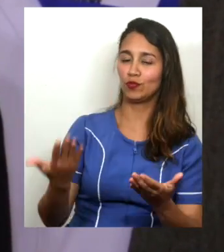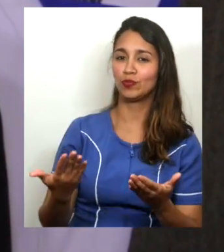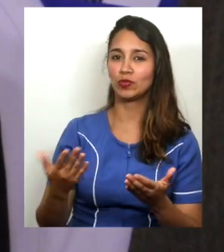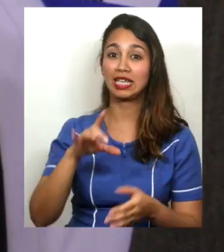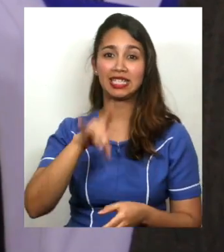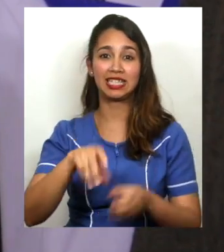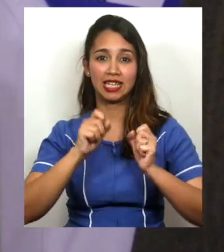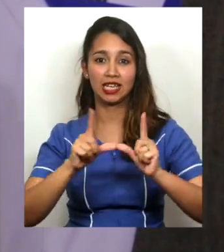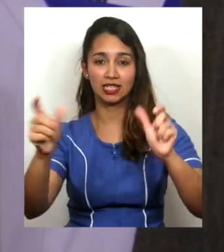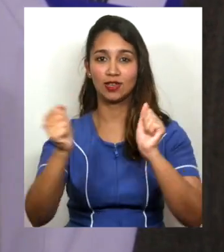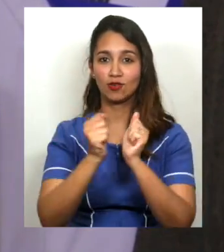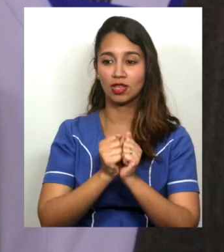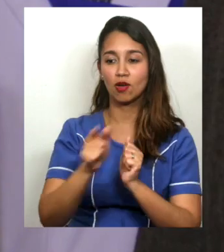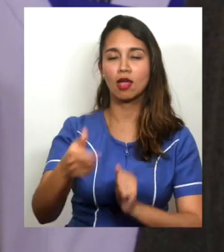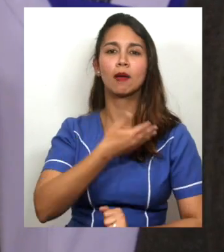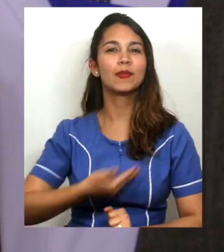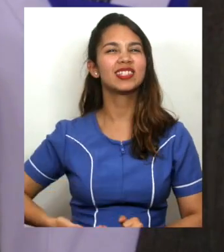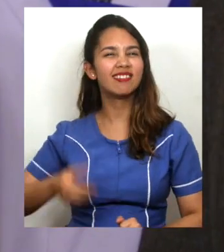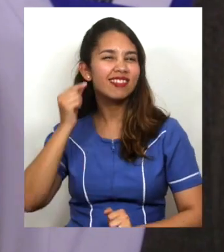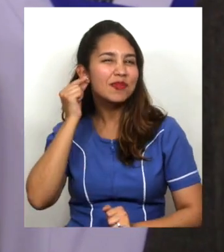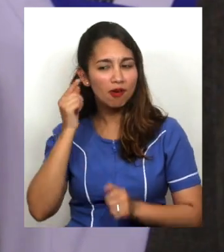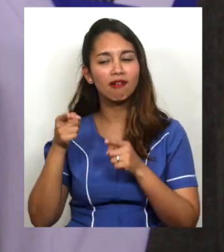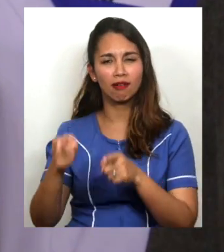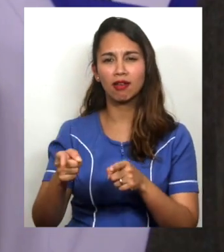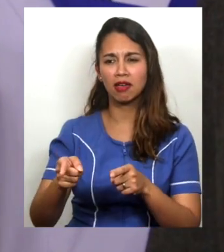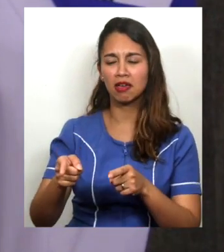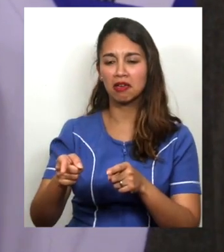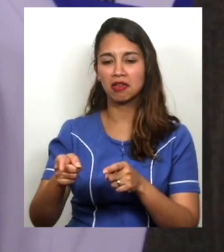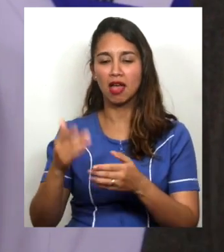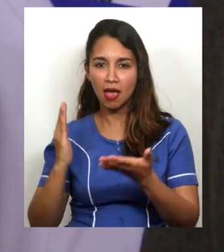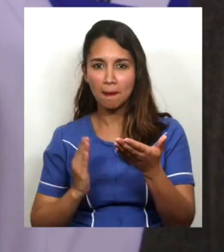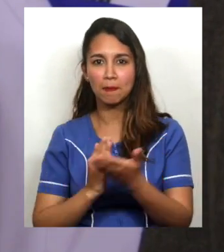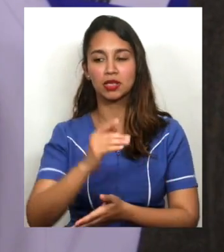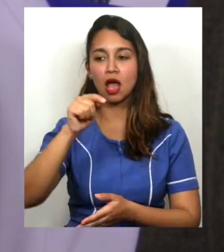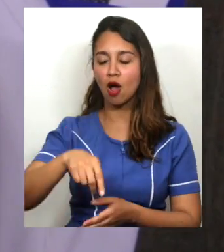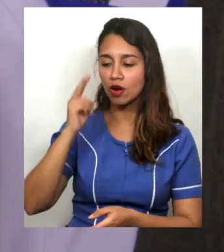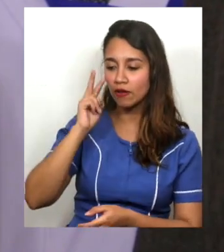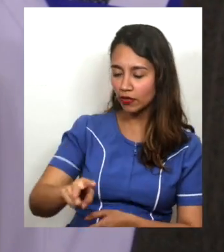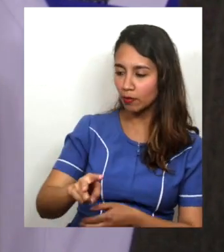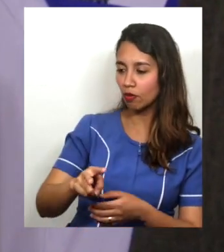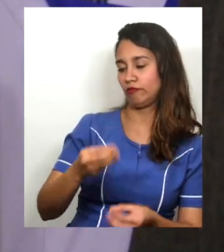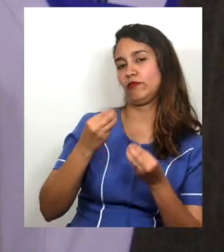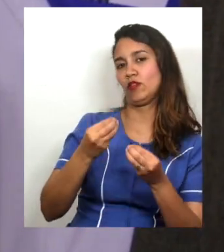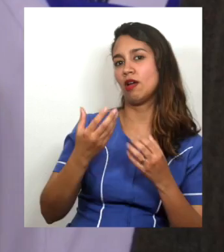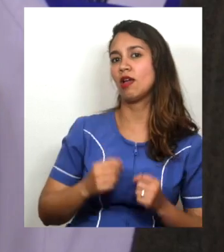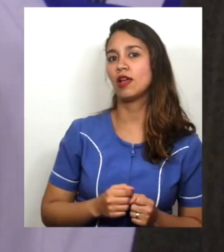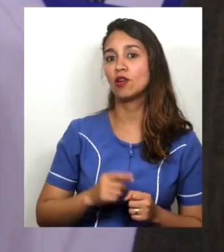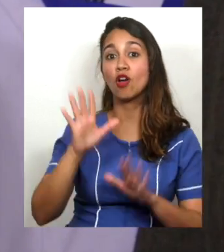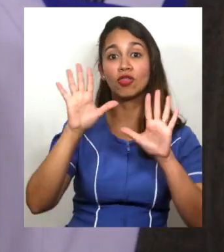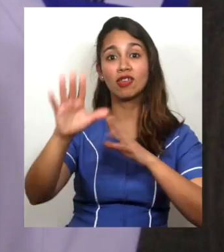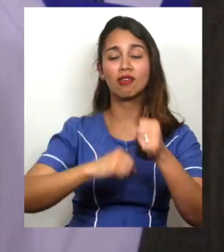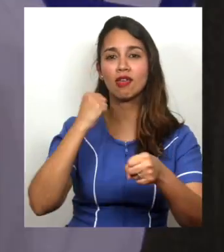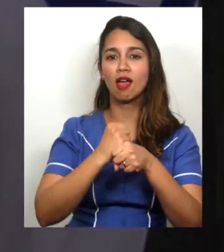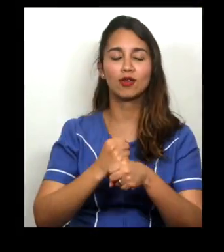fundamental en nuestro país, que es Chile Crece Contigo, que fue creado por nuestra presidenta Bachelet en su primer gobierno y que ha tenido tremendos impactos